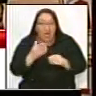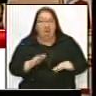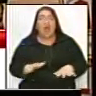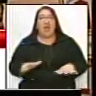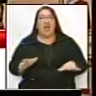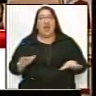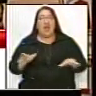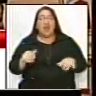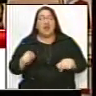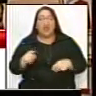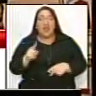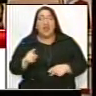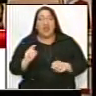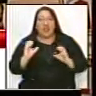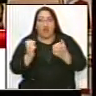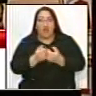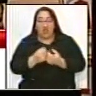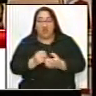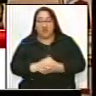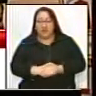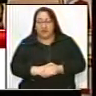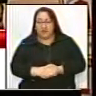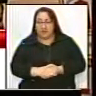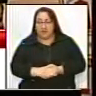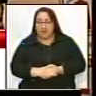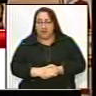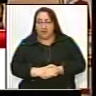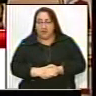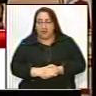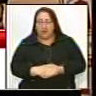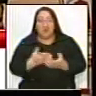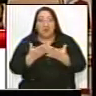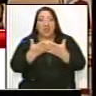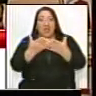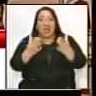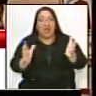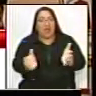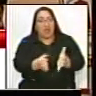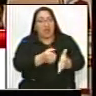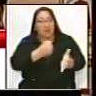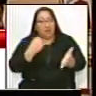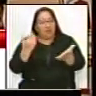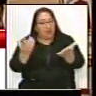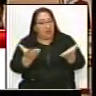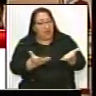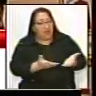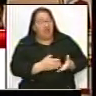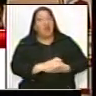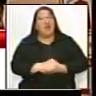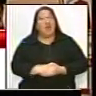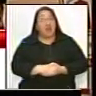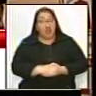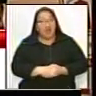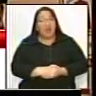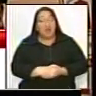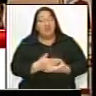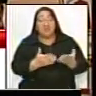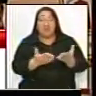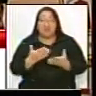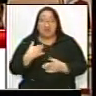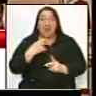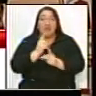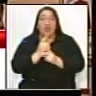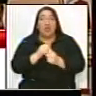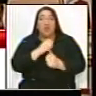que viene desde el Poder Legislativo, nos abren las puertas y caray, estamos invitados directamente a hablar